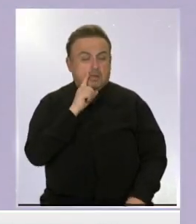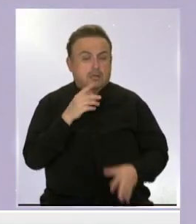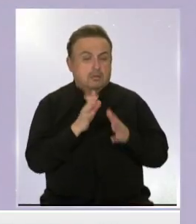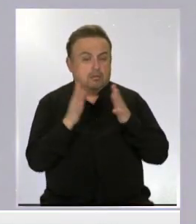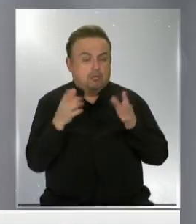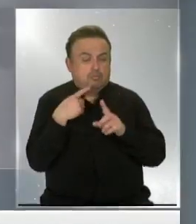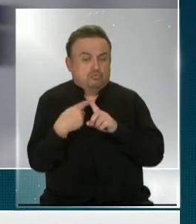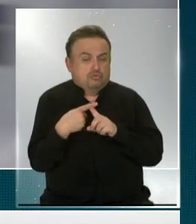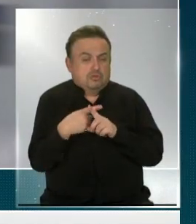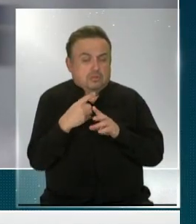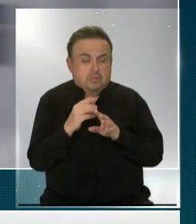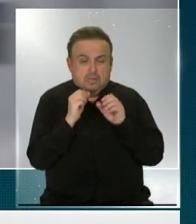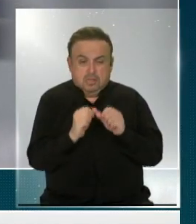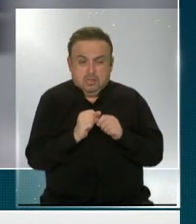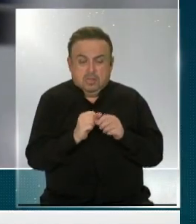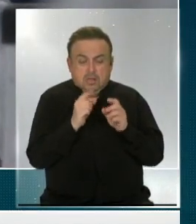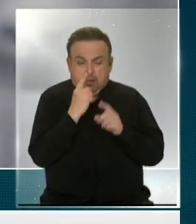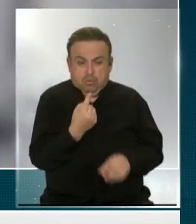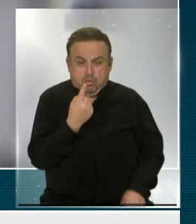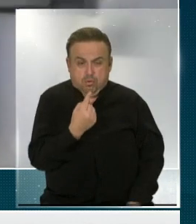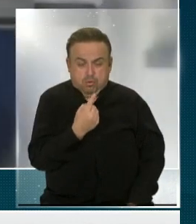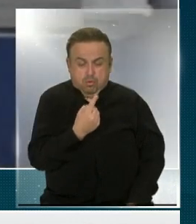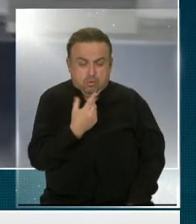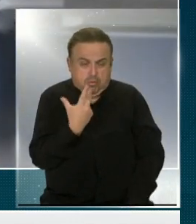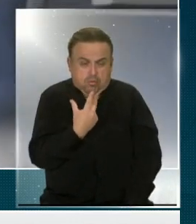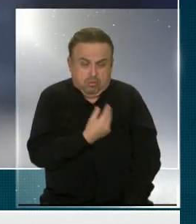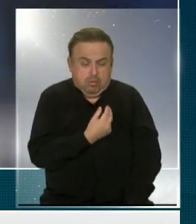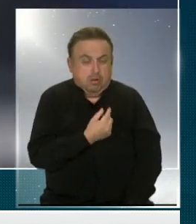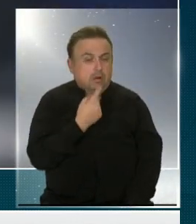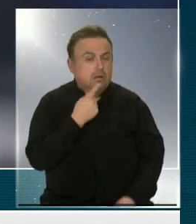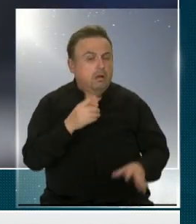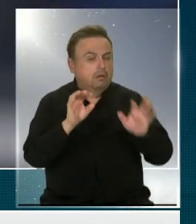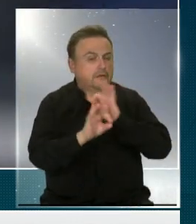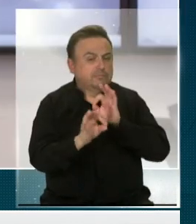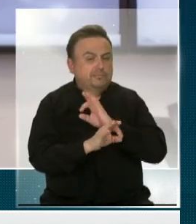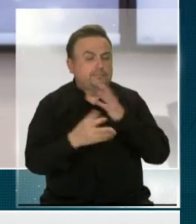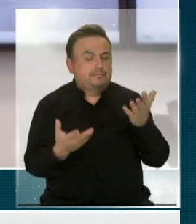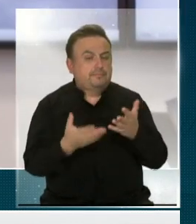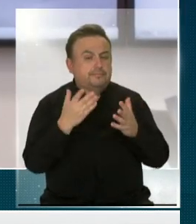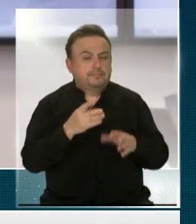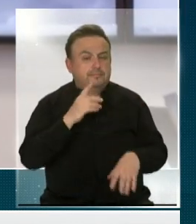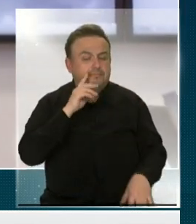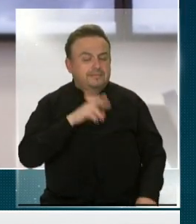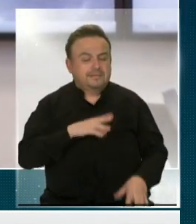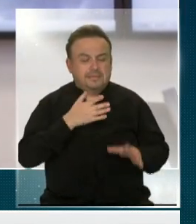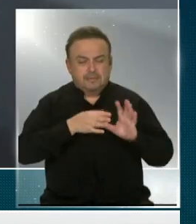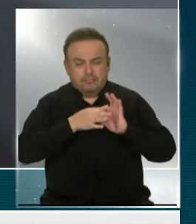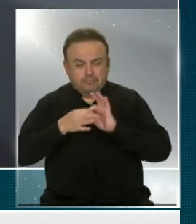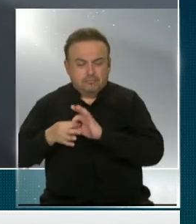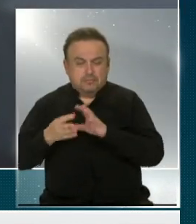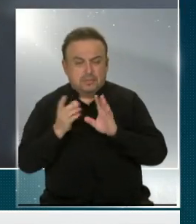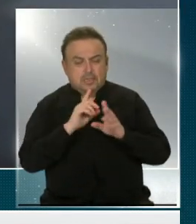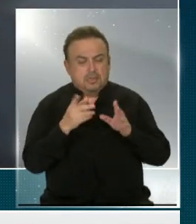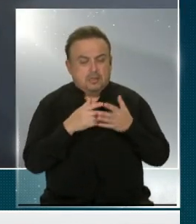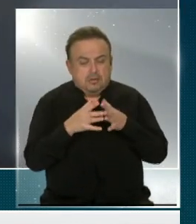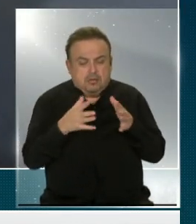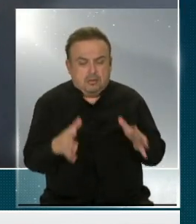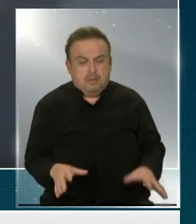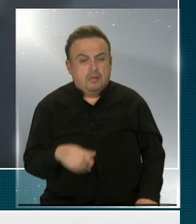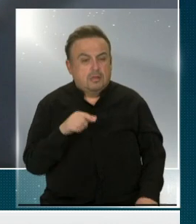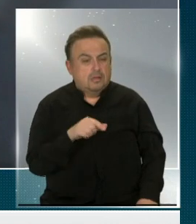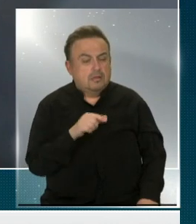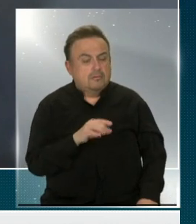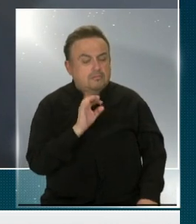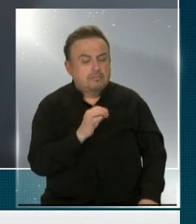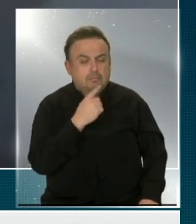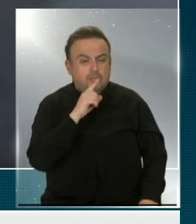ventaja sobre otras que es que sería una sola dosis a ver si nos puede explicar sin entrar en la cosa tan específica